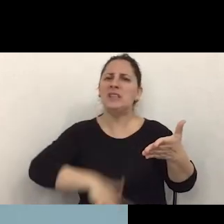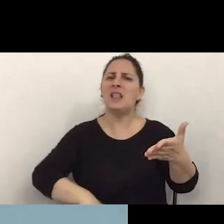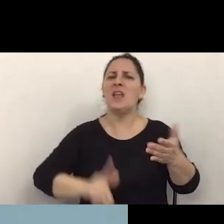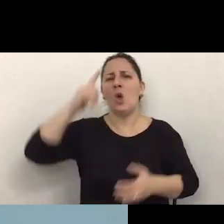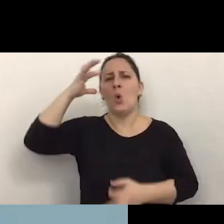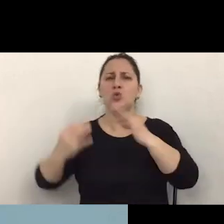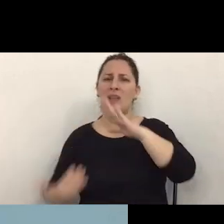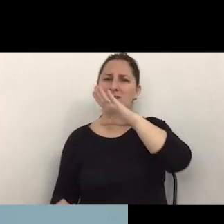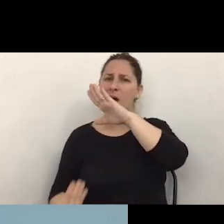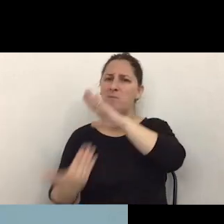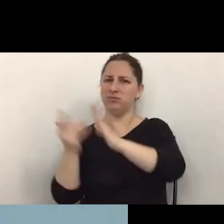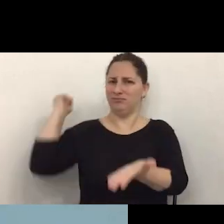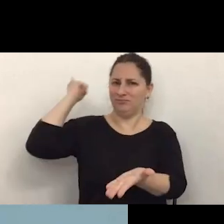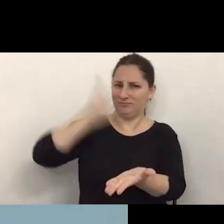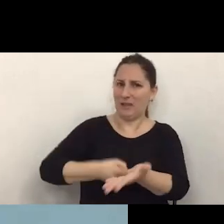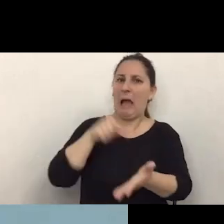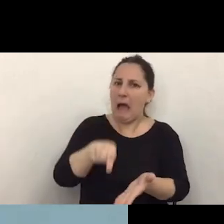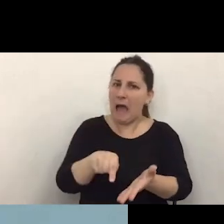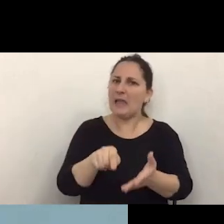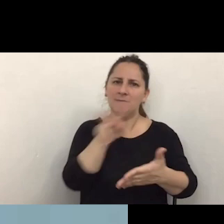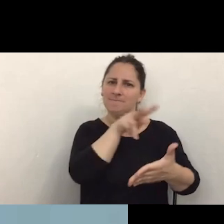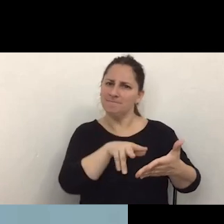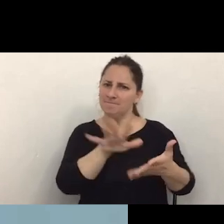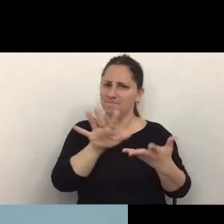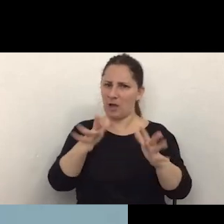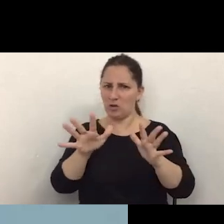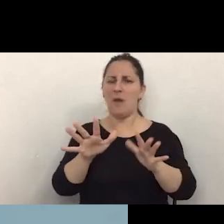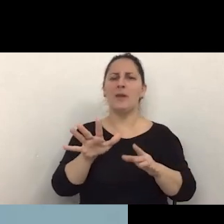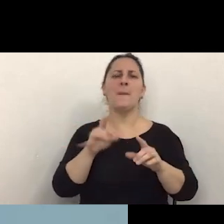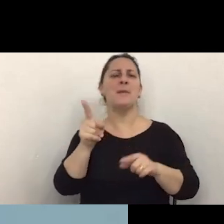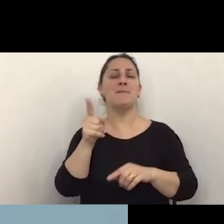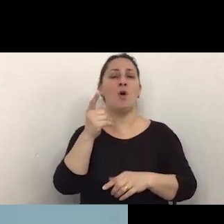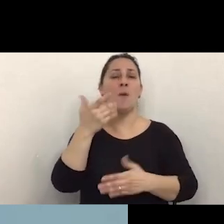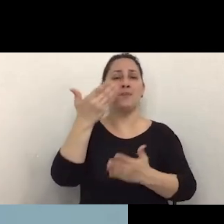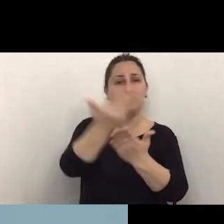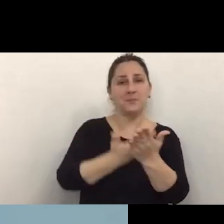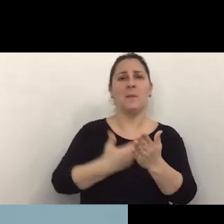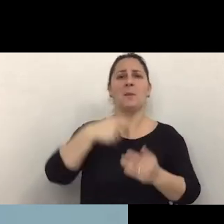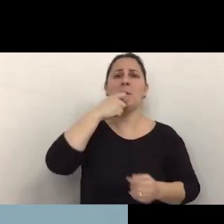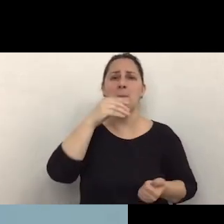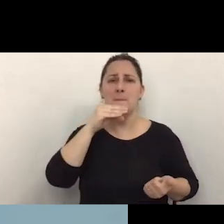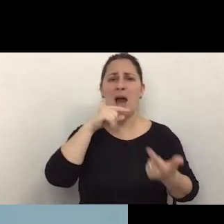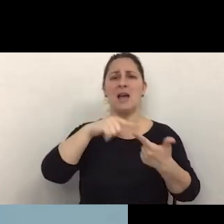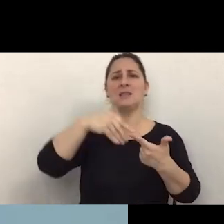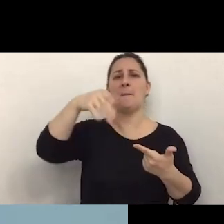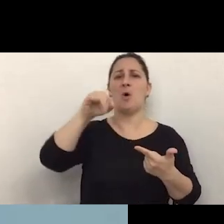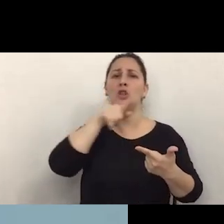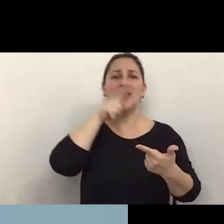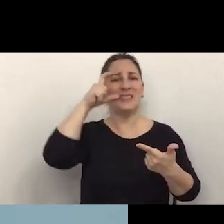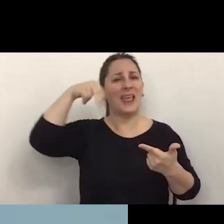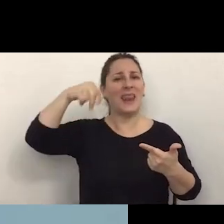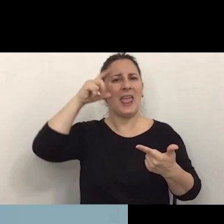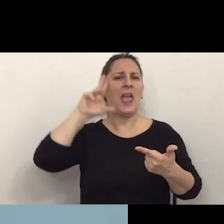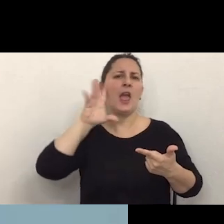Corte Suprema, ¿no? Como que lo expuesto en los fallos de Massa y de Montenegro, que yo creo que te los